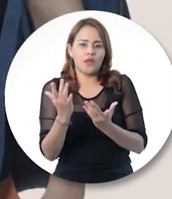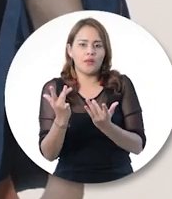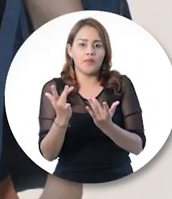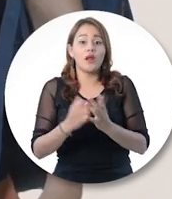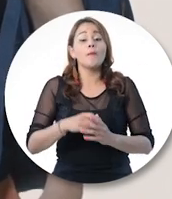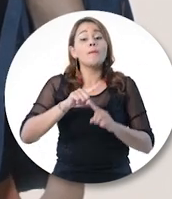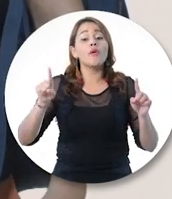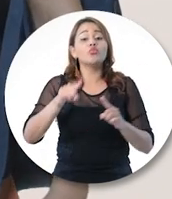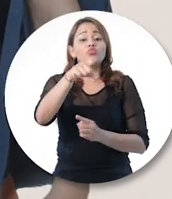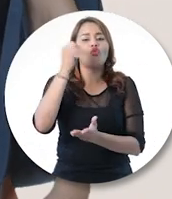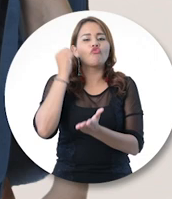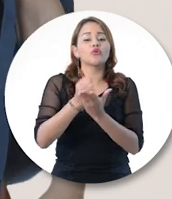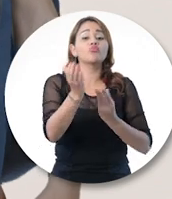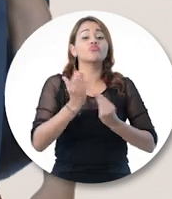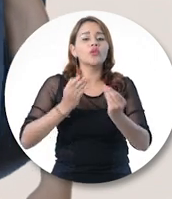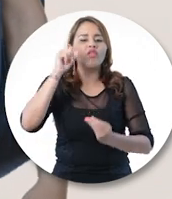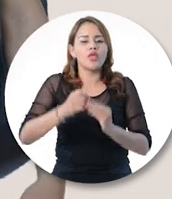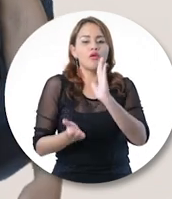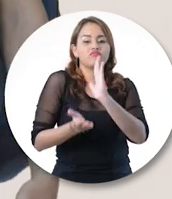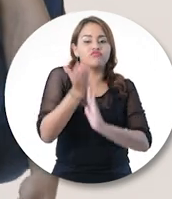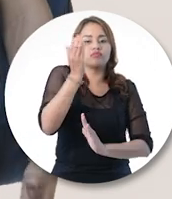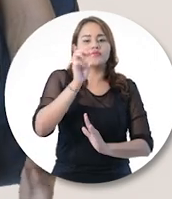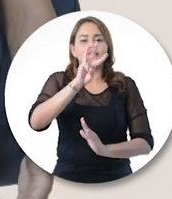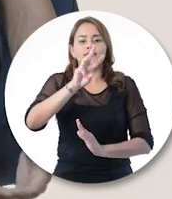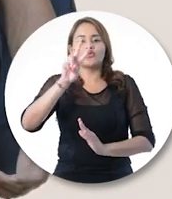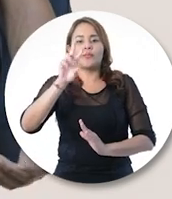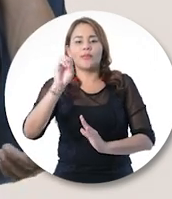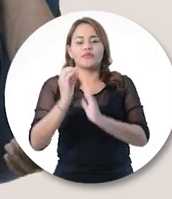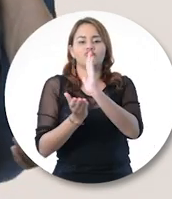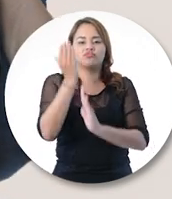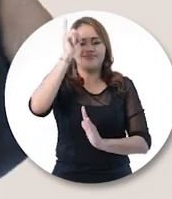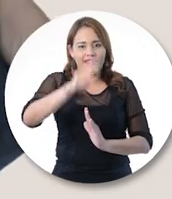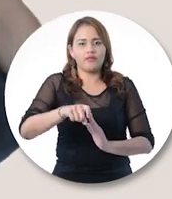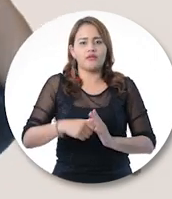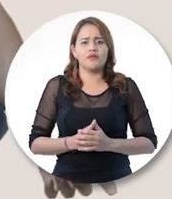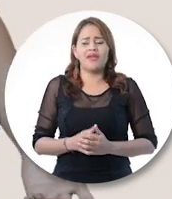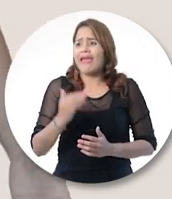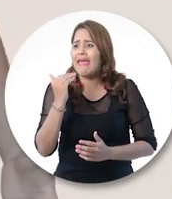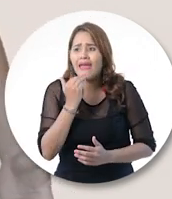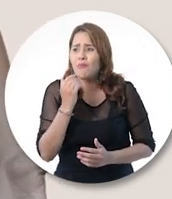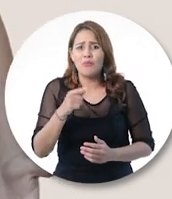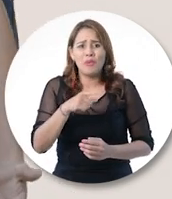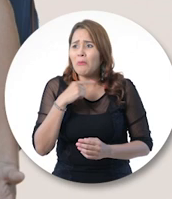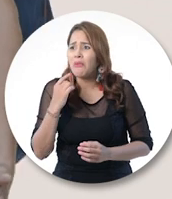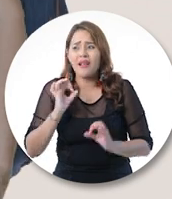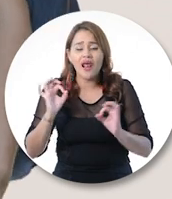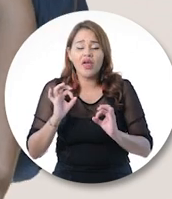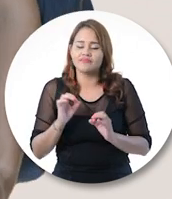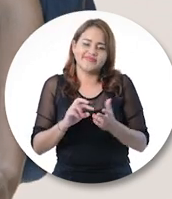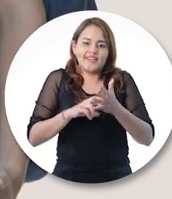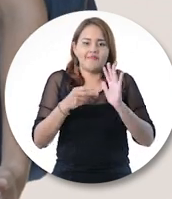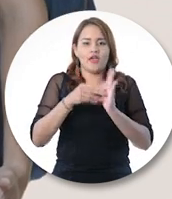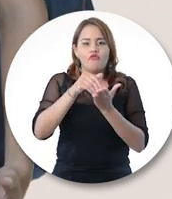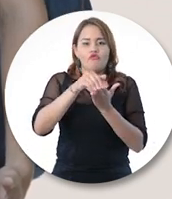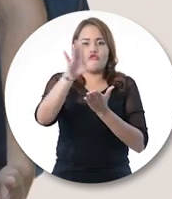Su obligación es subir su promedio un mínimo de 320 puntos. ¿Y si no lo logramos? ¿Quedarán fuera de la